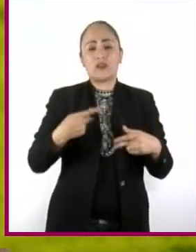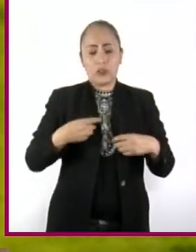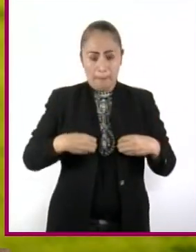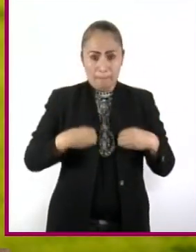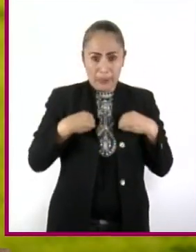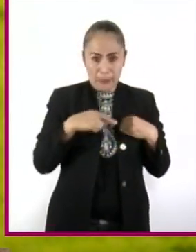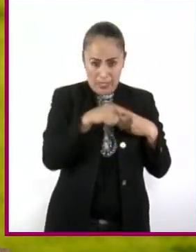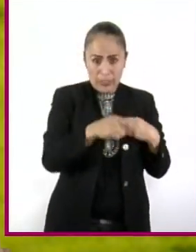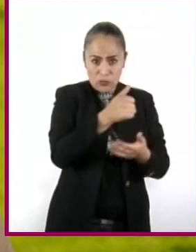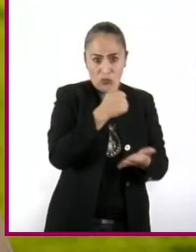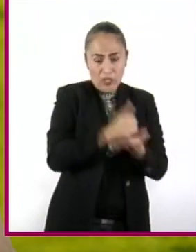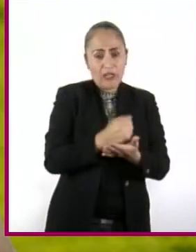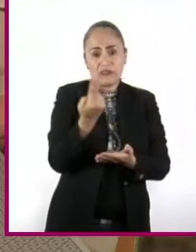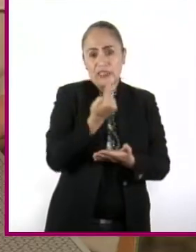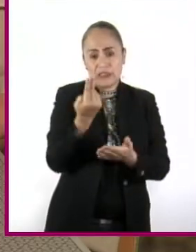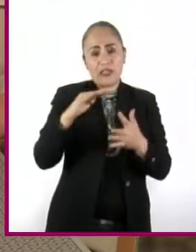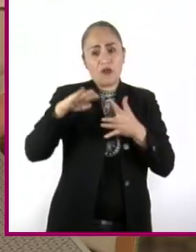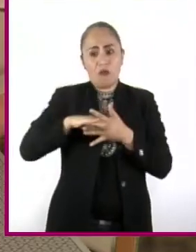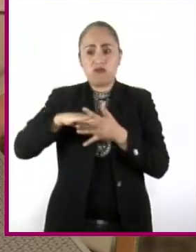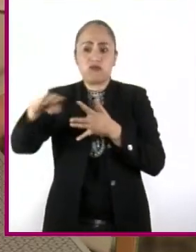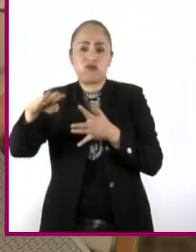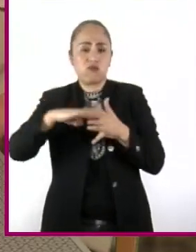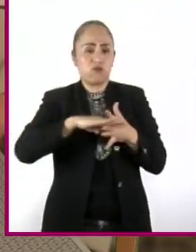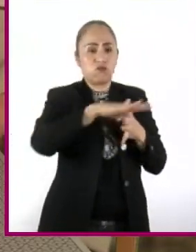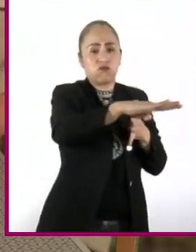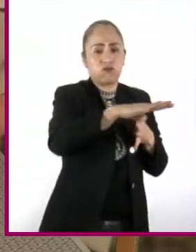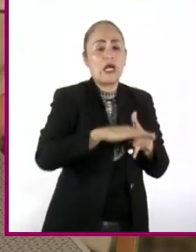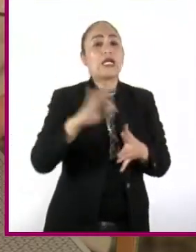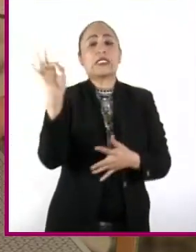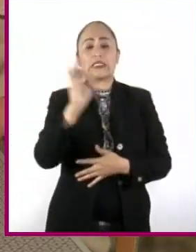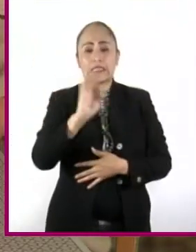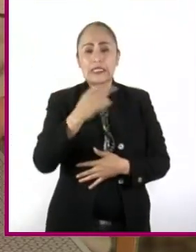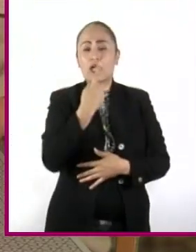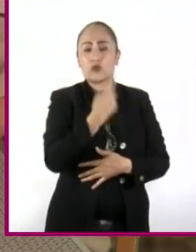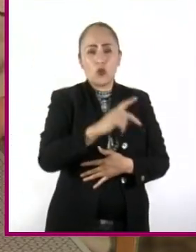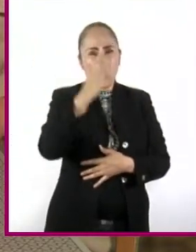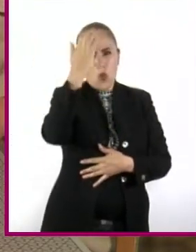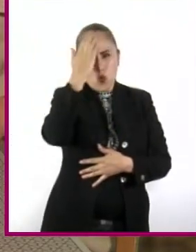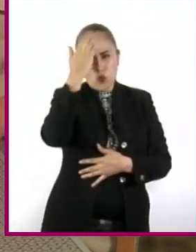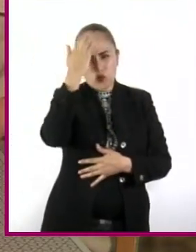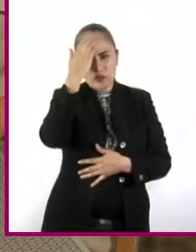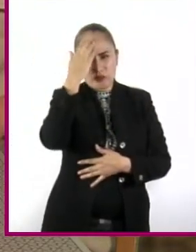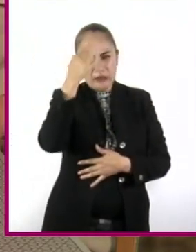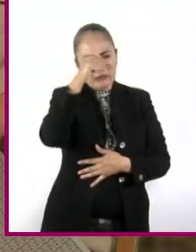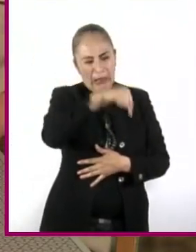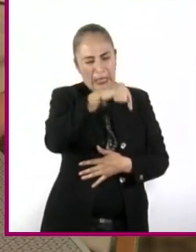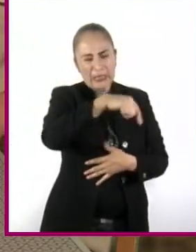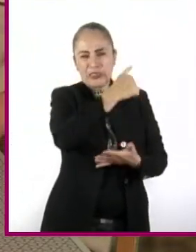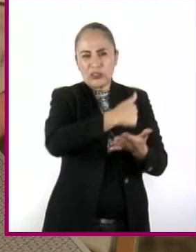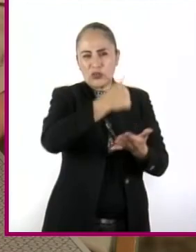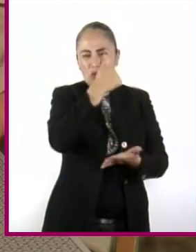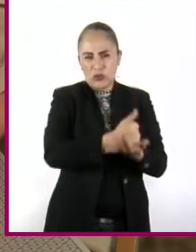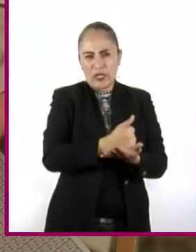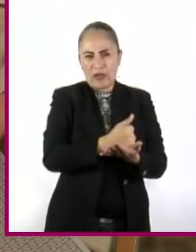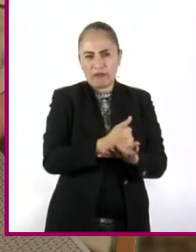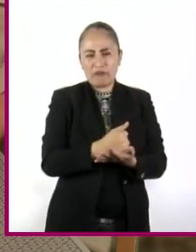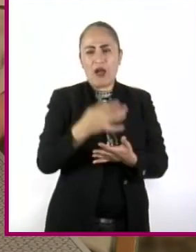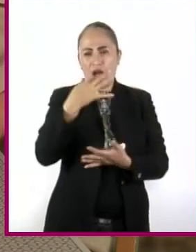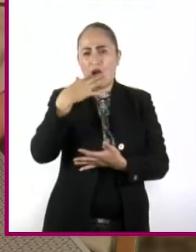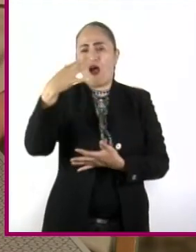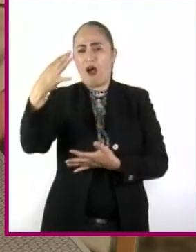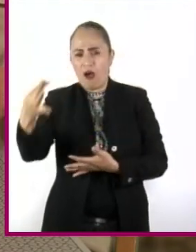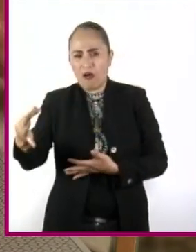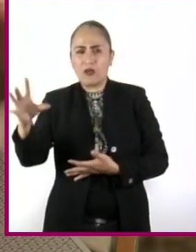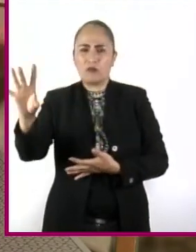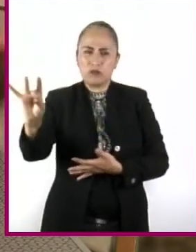otras ciudades, ¿no? Entonces, es posible que el conocimiento del declive que experimentaron aquí lo hayan llevado a esos